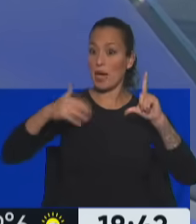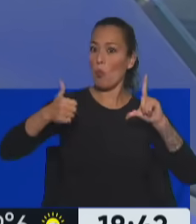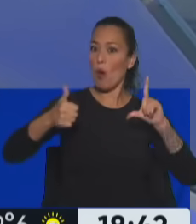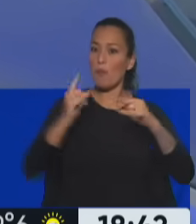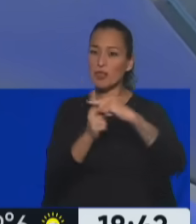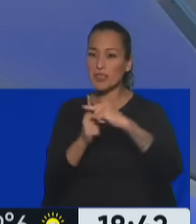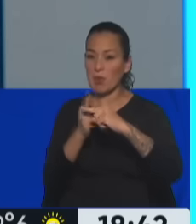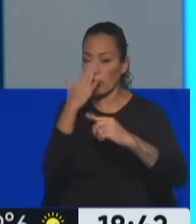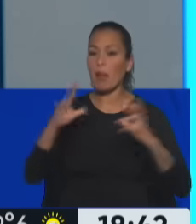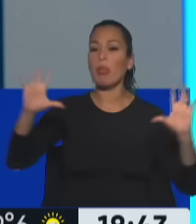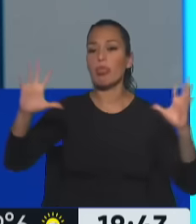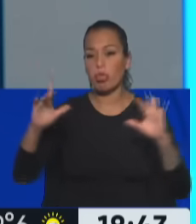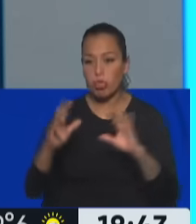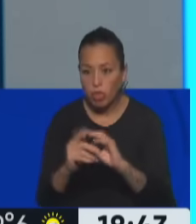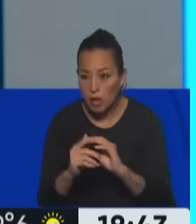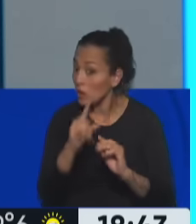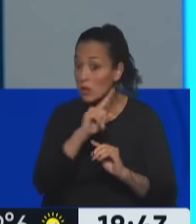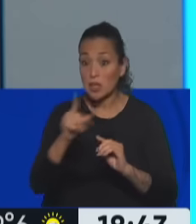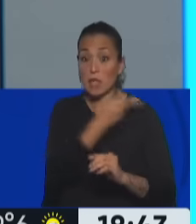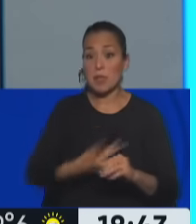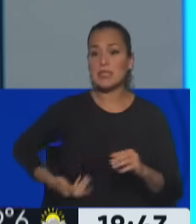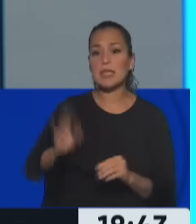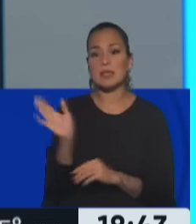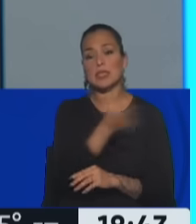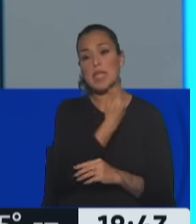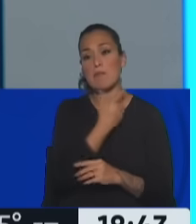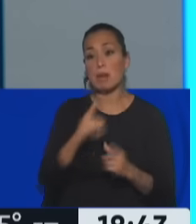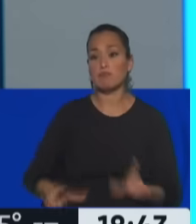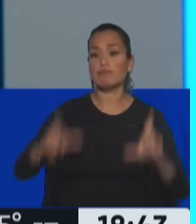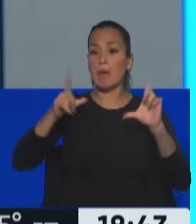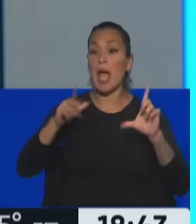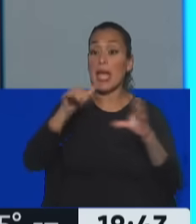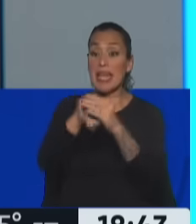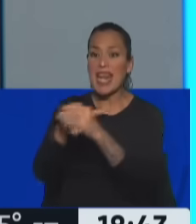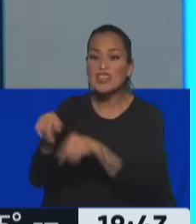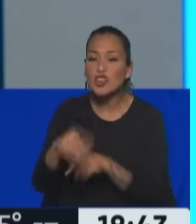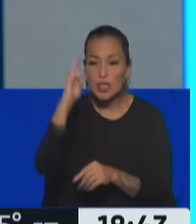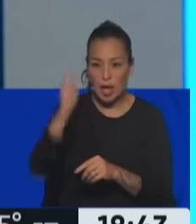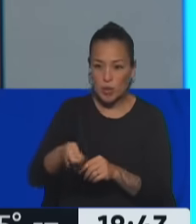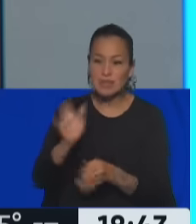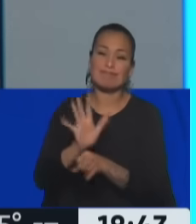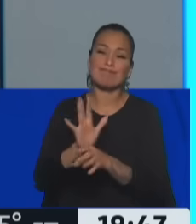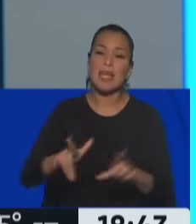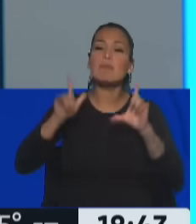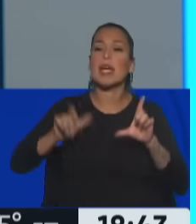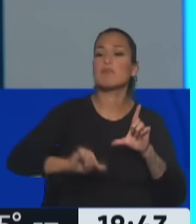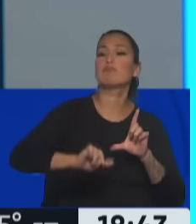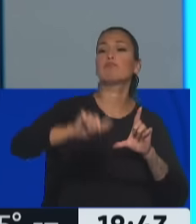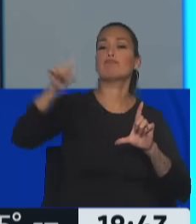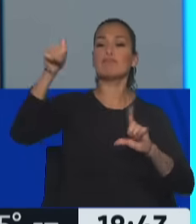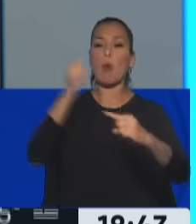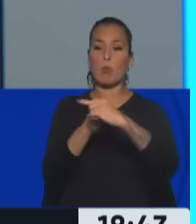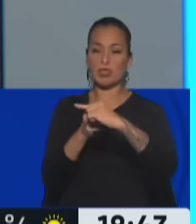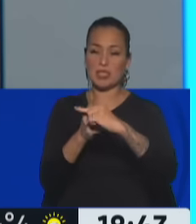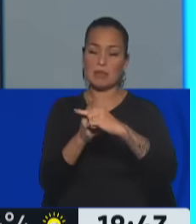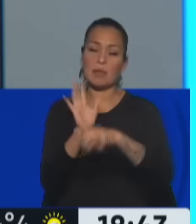mucha popularidad. Lo que dicen, bueno, es una elección que también le va a jugar favorable y va a ser una justicia que va a ser favorable al oficialismo, ¿no? Esta es